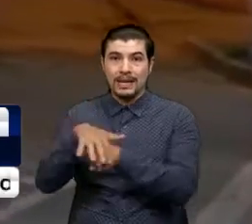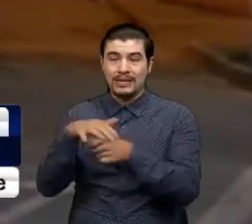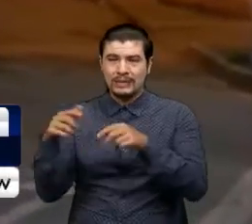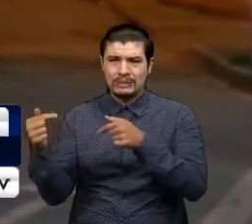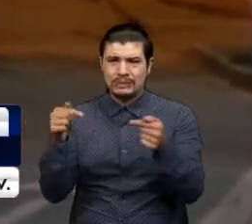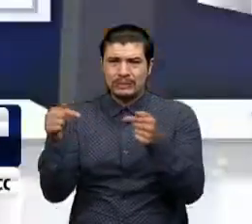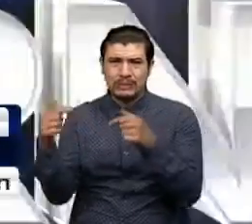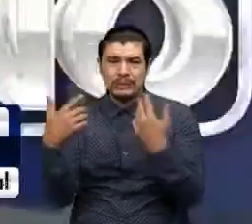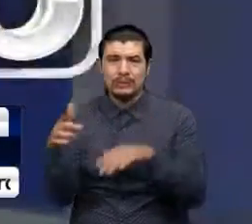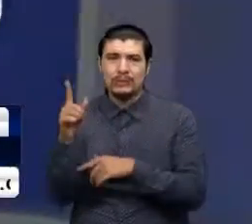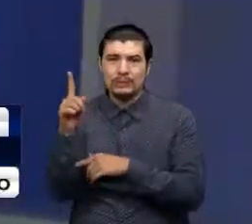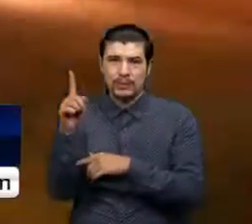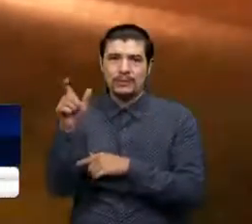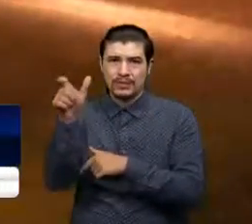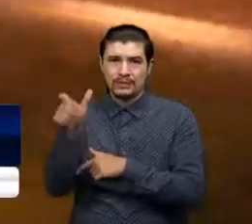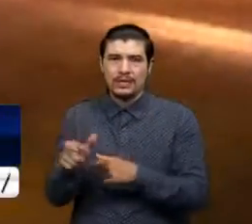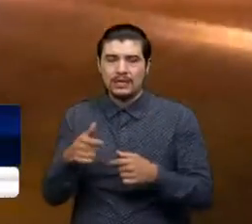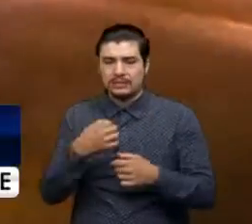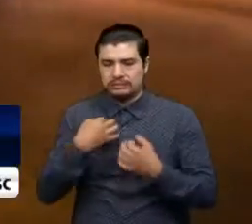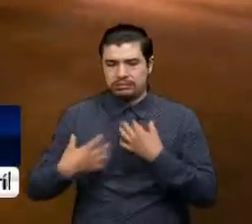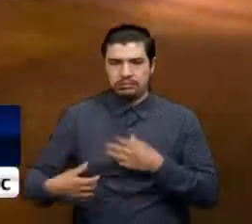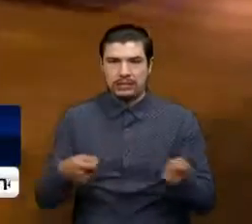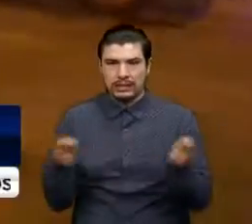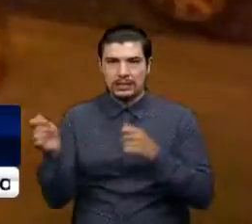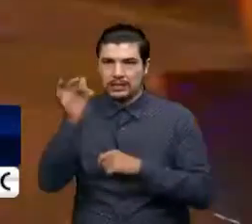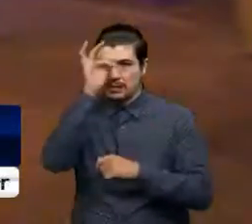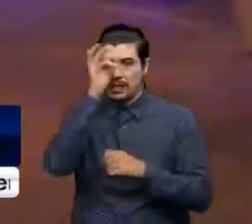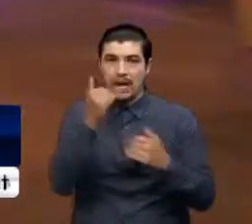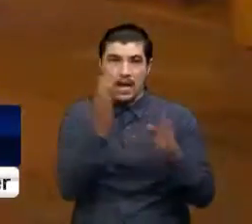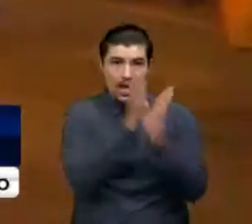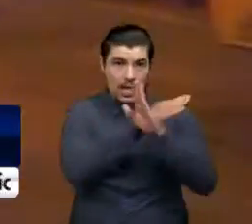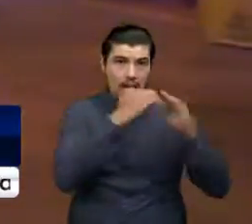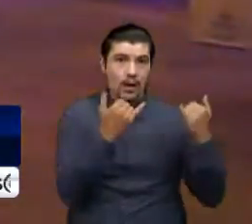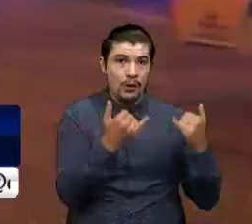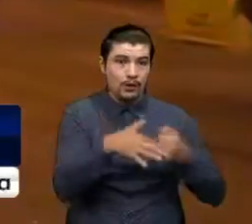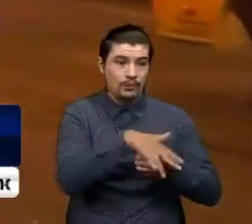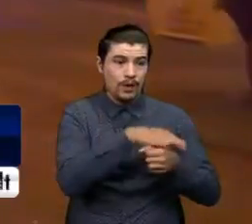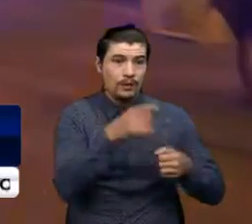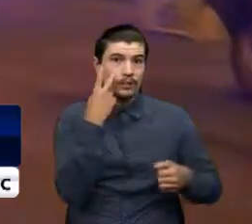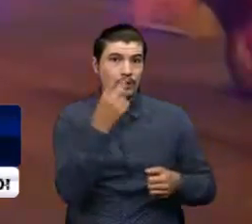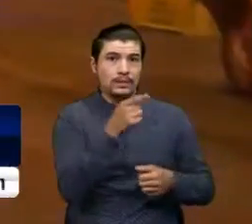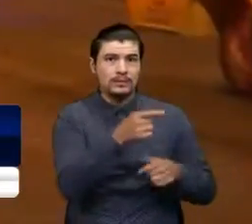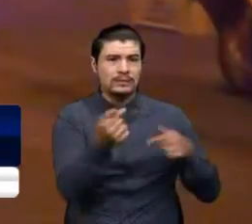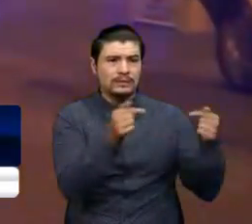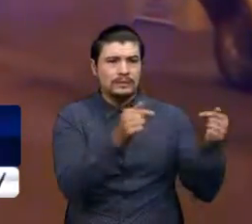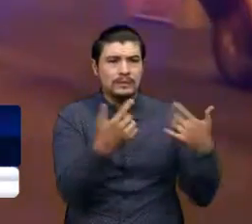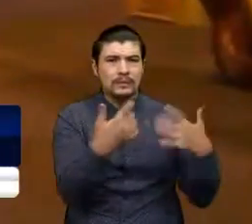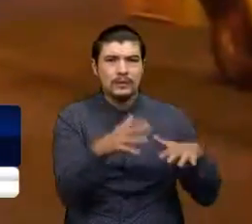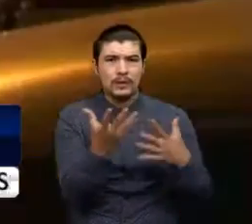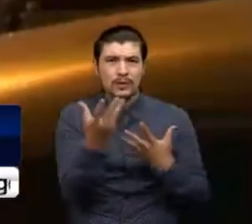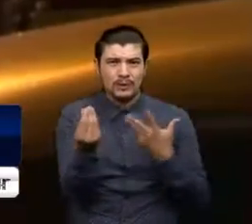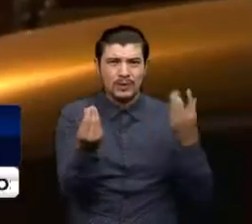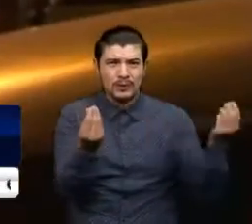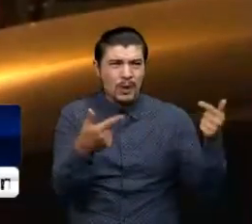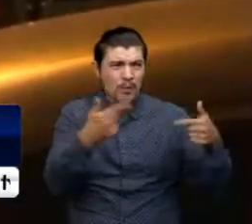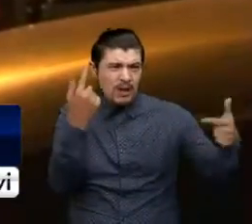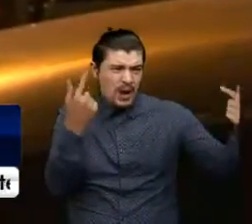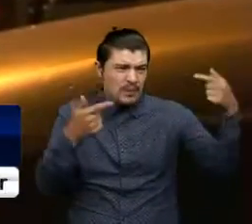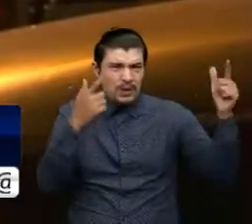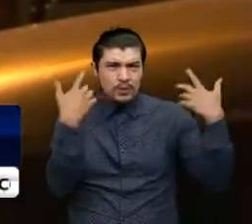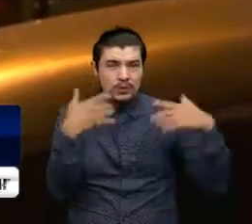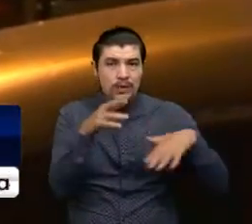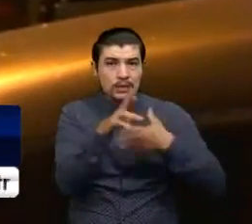una persona herida. Hacia la madrugada de hoy en Bavaria 2 se presentó una riña entre bandas delincuenciales, dejando